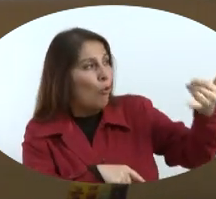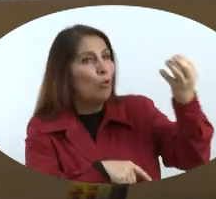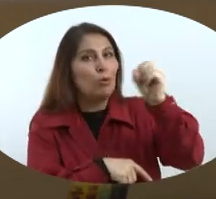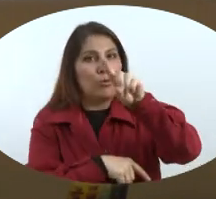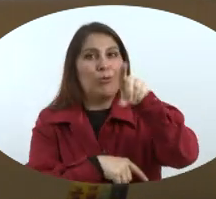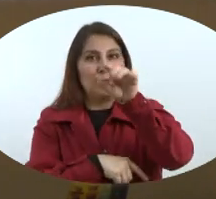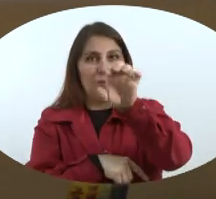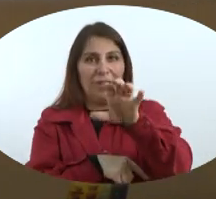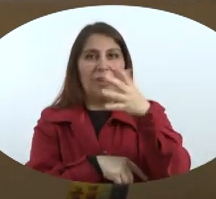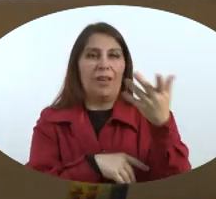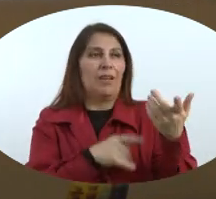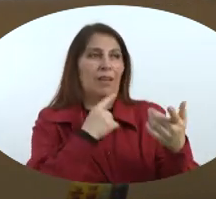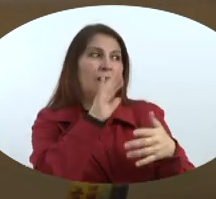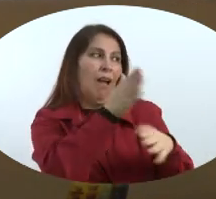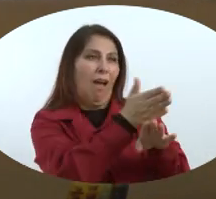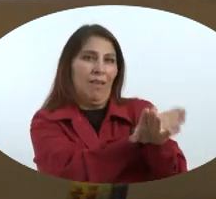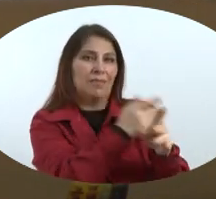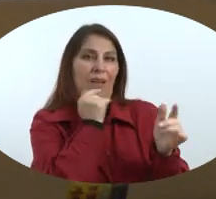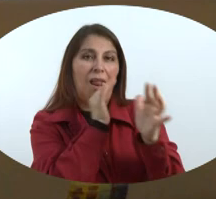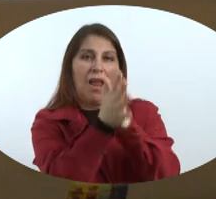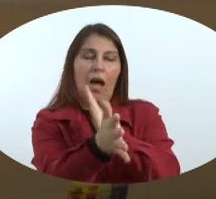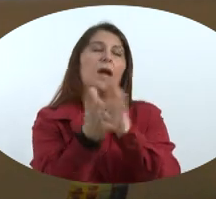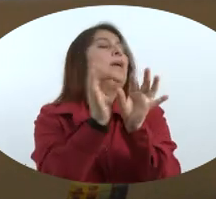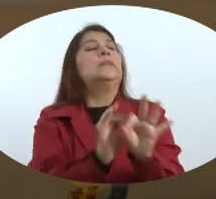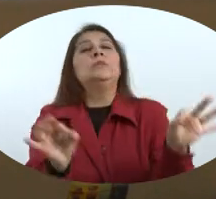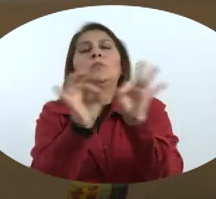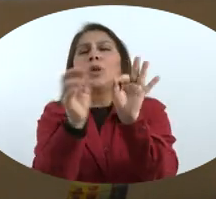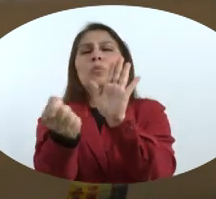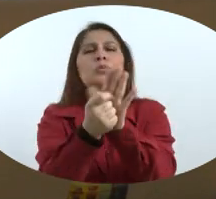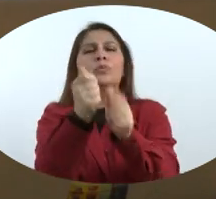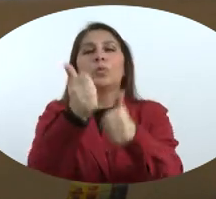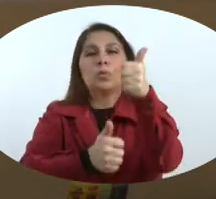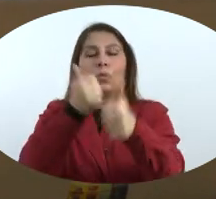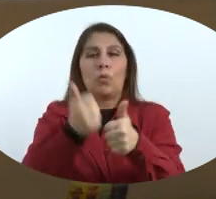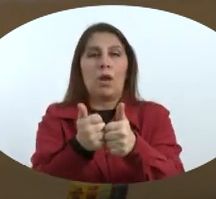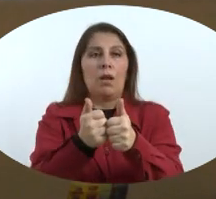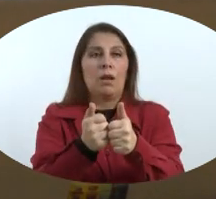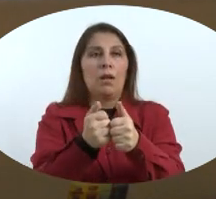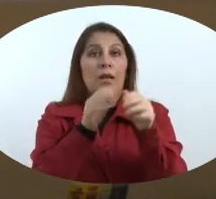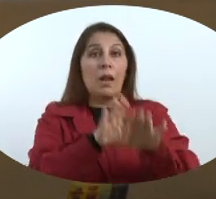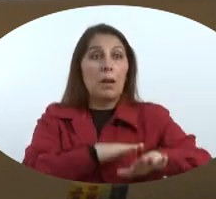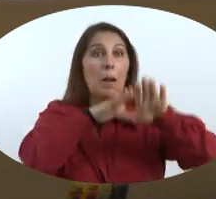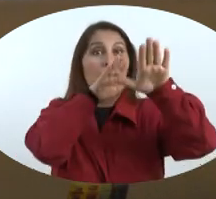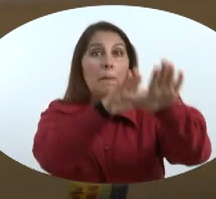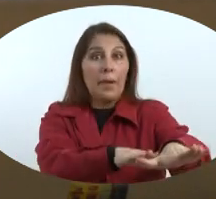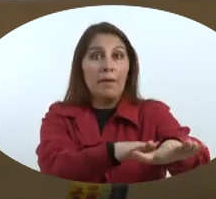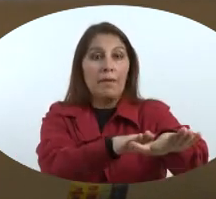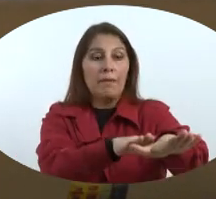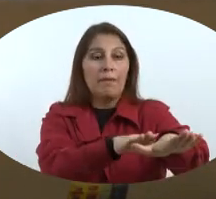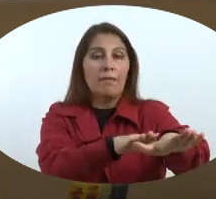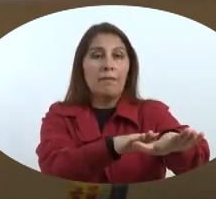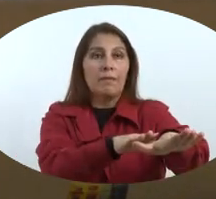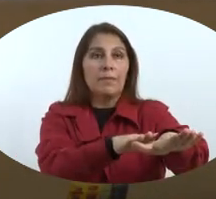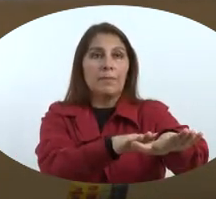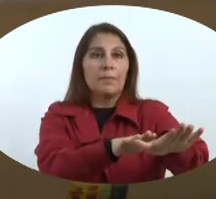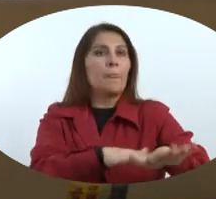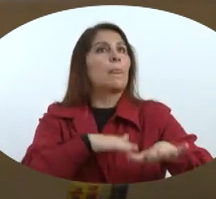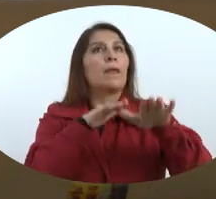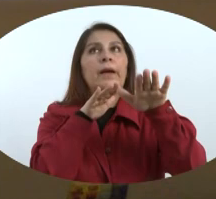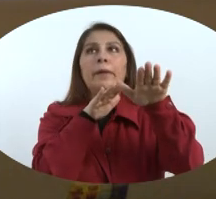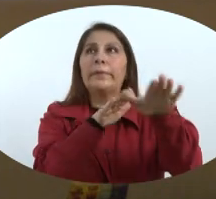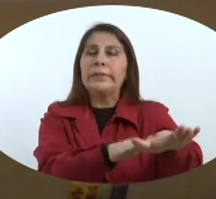también en su intervención lo mencionaba es muy importante que los escenarios de representación no se queden en